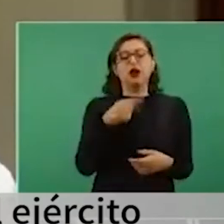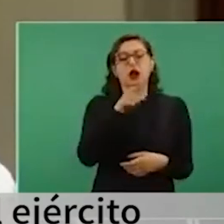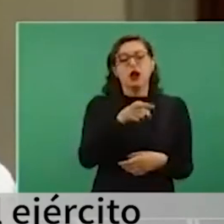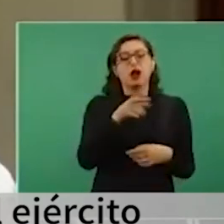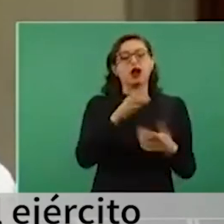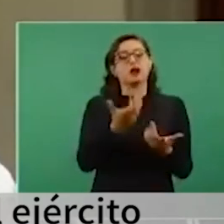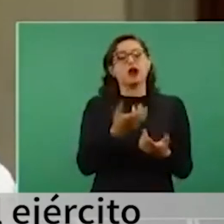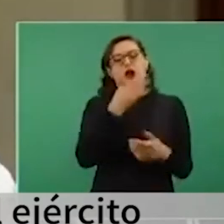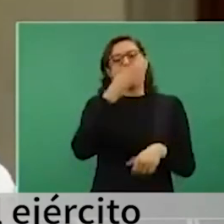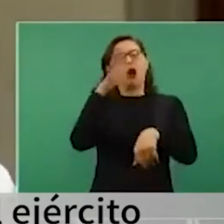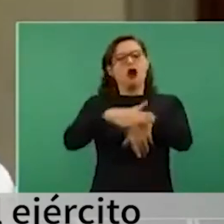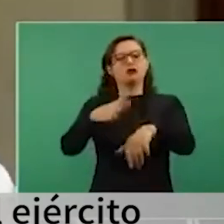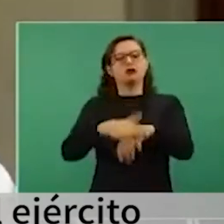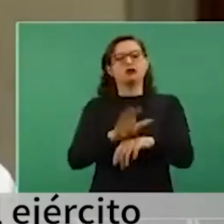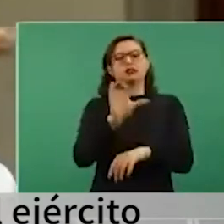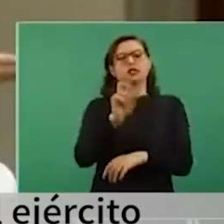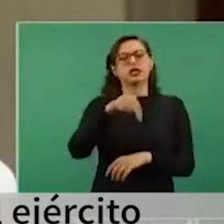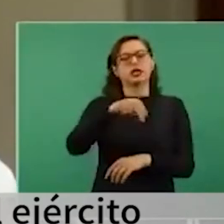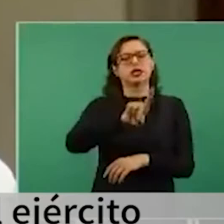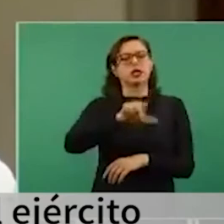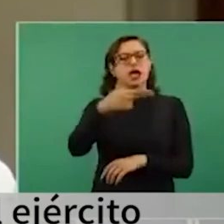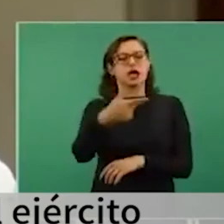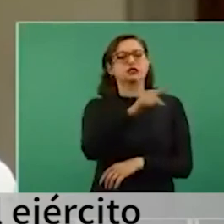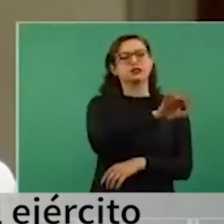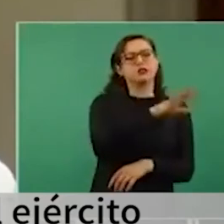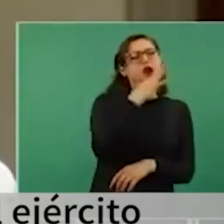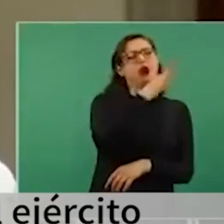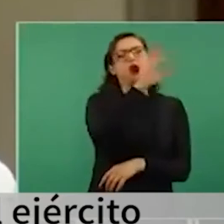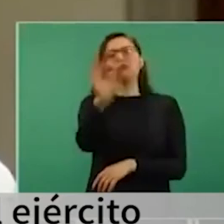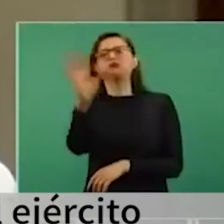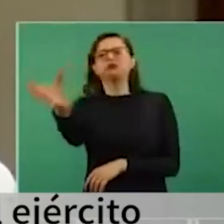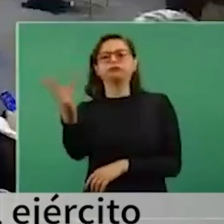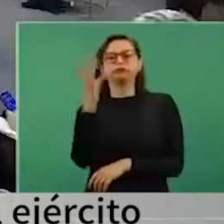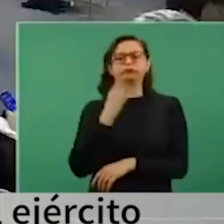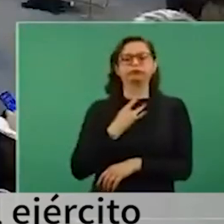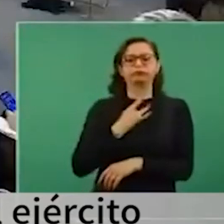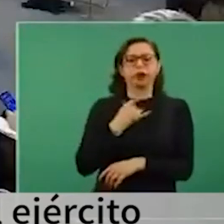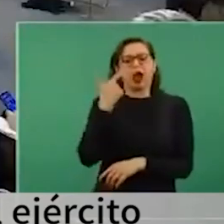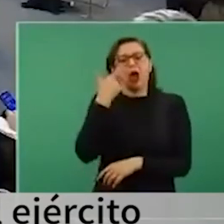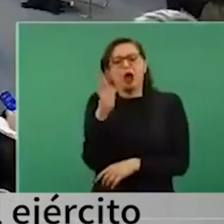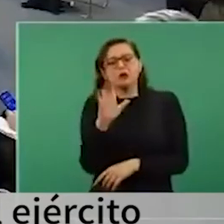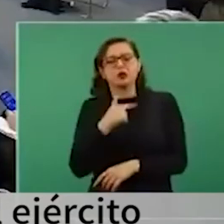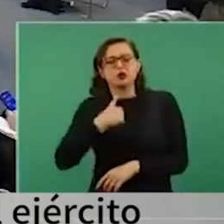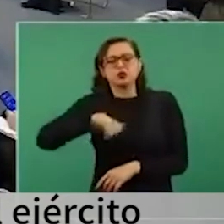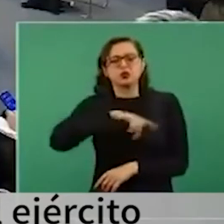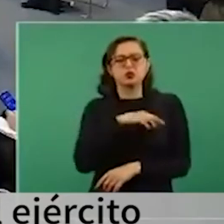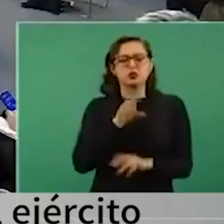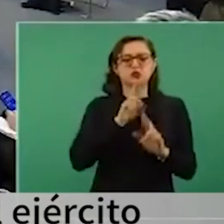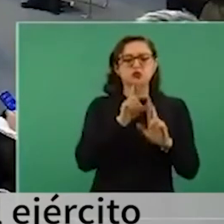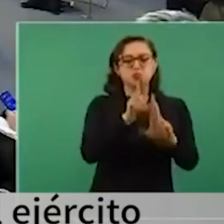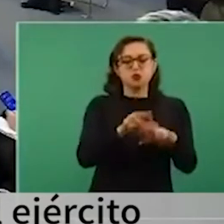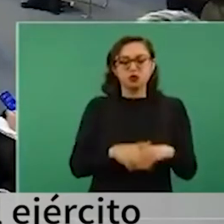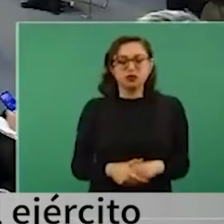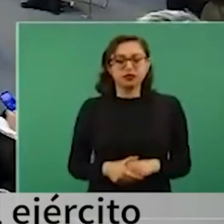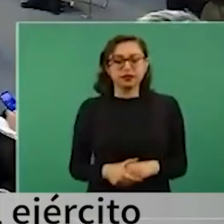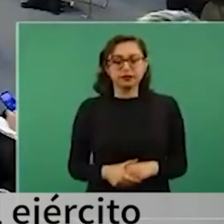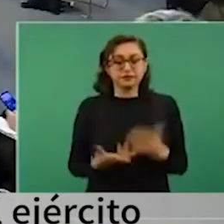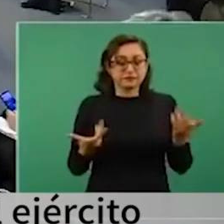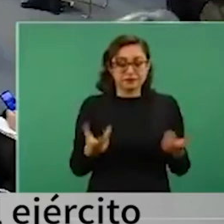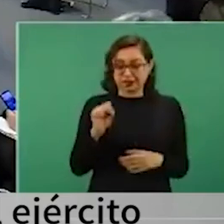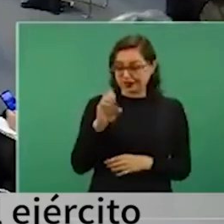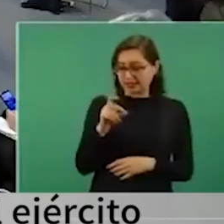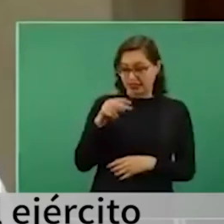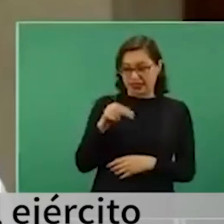Nacional de Derechos Humanos que nos mande un exhorto y nosotros respondemos. Y no hay respuesta de la